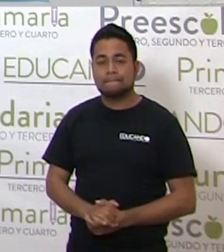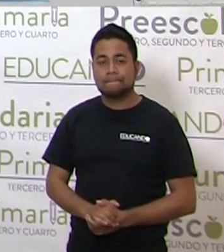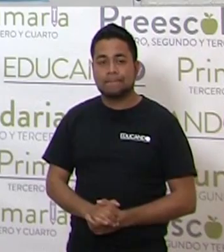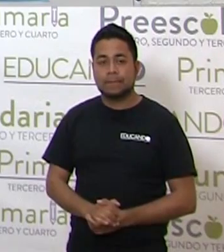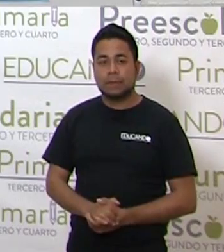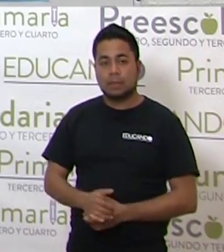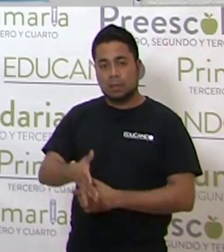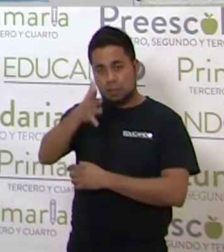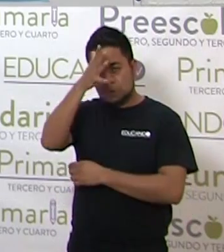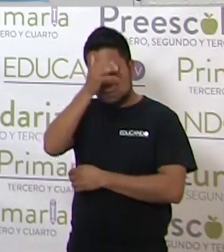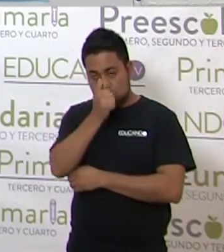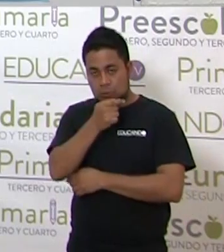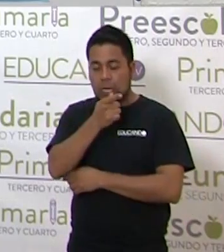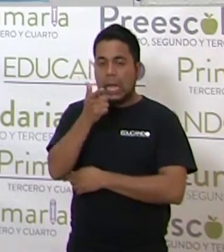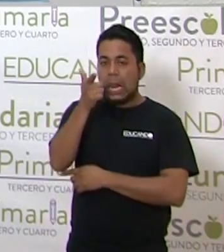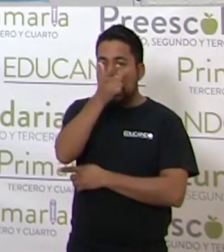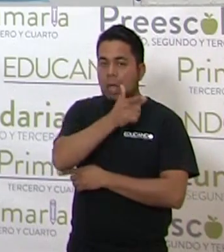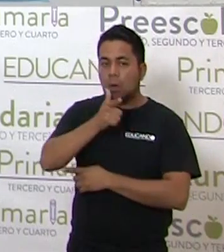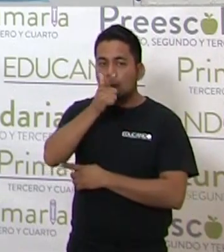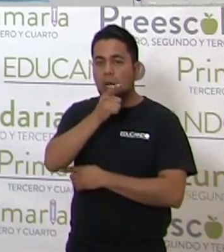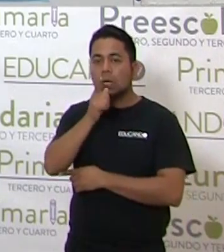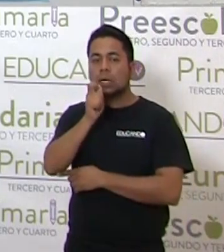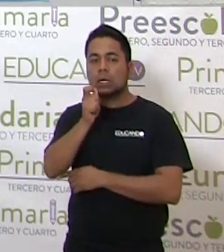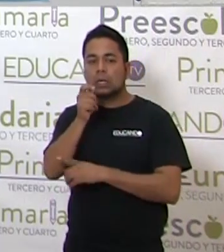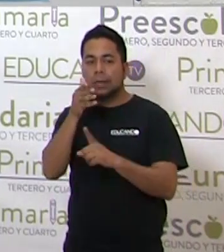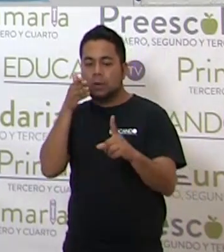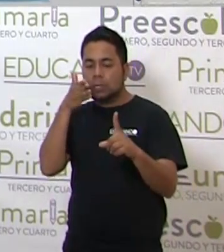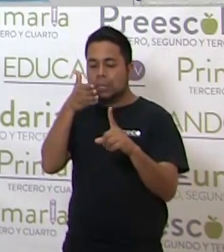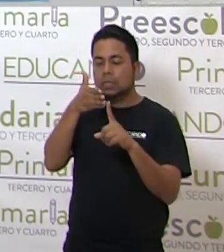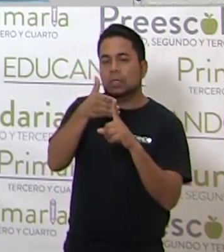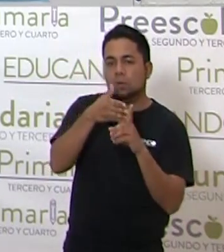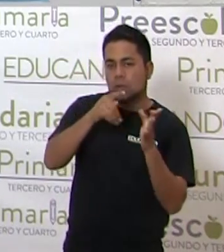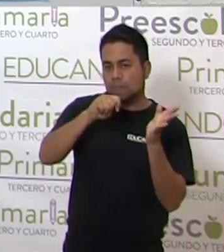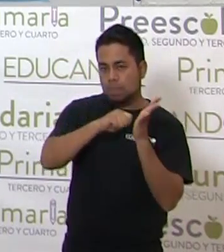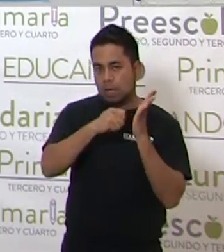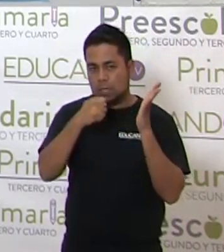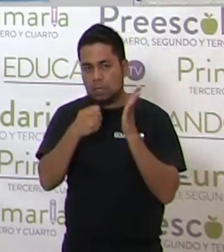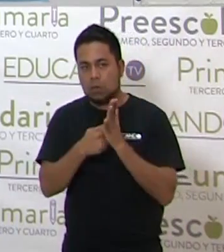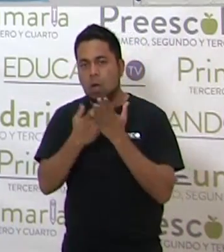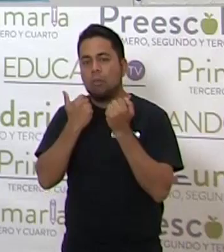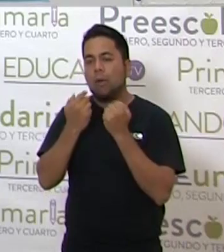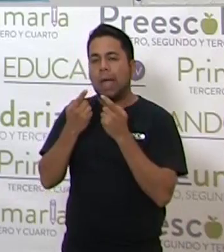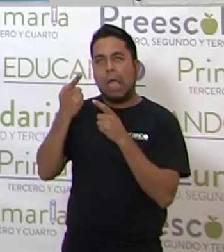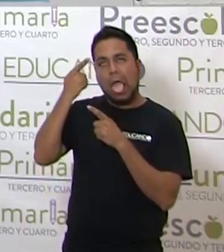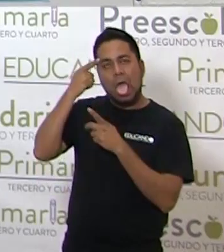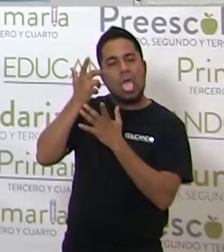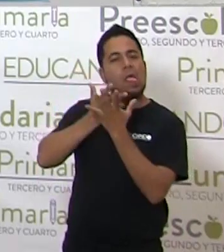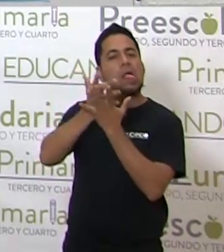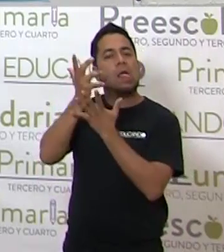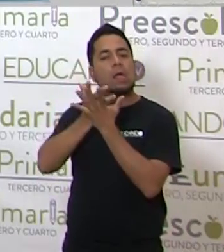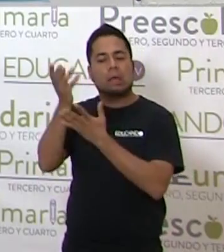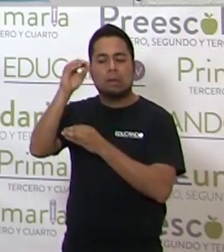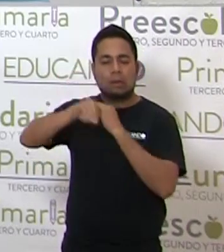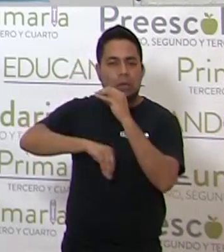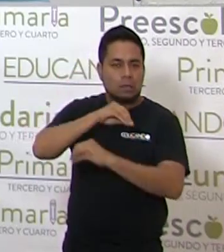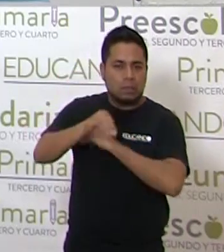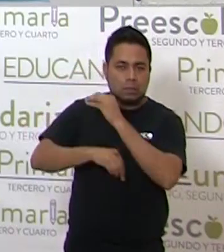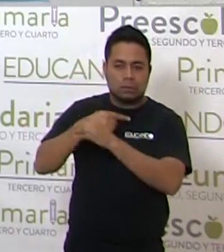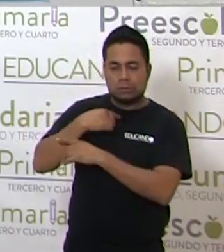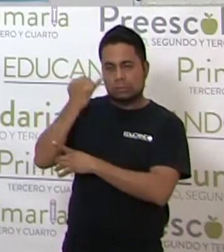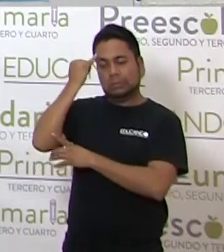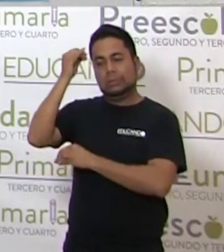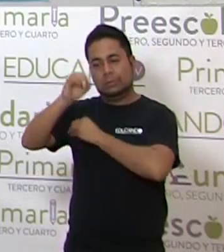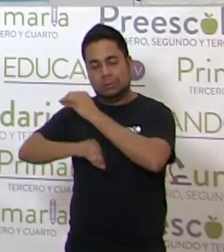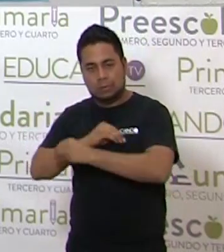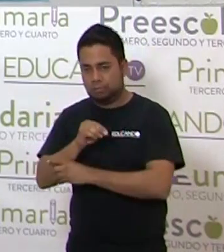Acuérdense que el lenguaje es objetivo, el lenguaje es técnico, el lenguaje no es adornado, ¿sí? Aquí no se inventa, no se crea, no